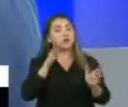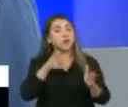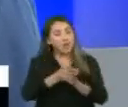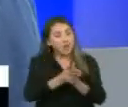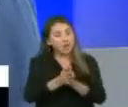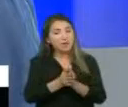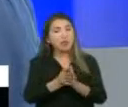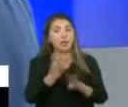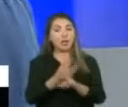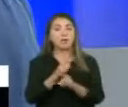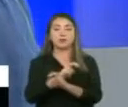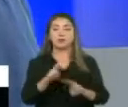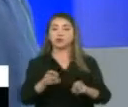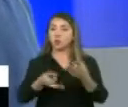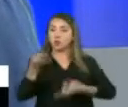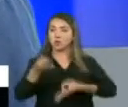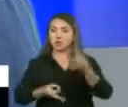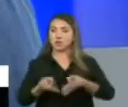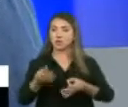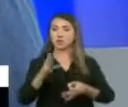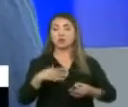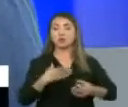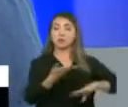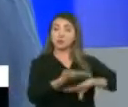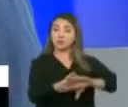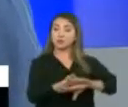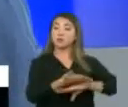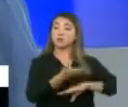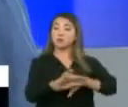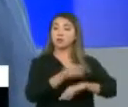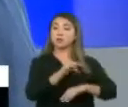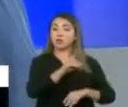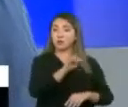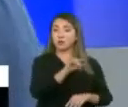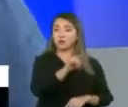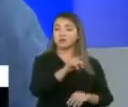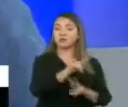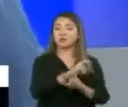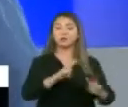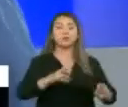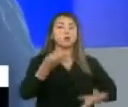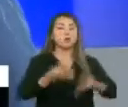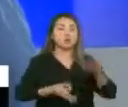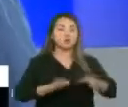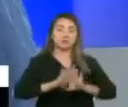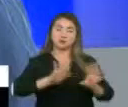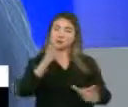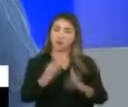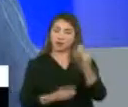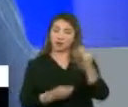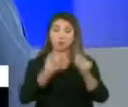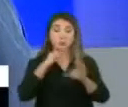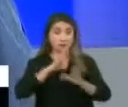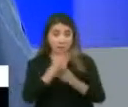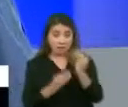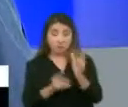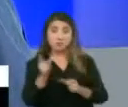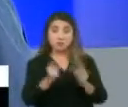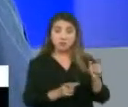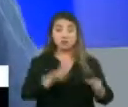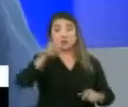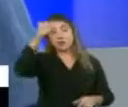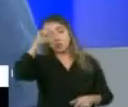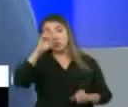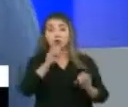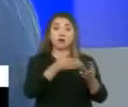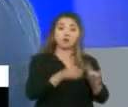Porque hay investigaciones judiciales. Yo lo único que estoy pidiendo, lo que está pidiendo la UDI, es que esas investigaciones judiciales terminen. Y cuando terminen, si hay personas que han sido sancionadas